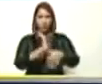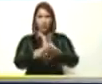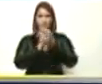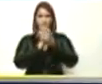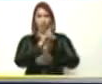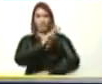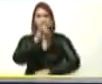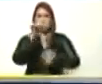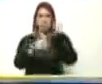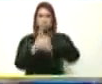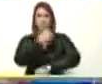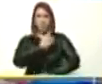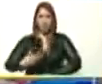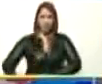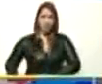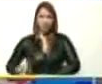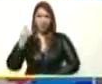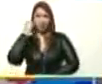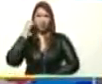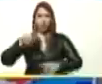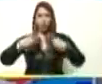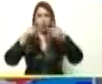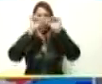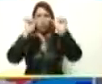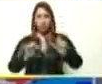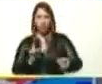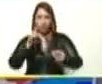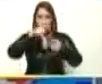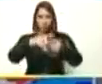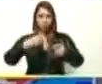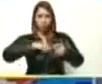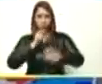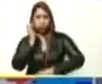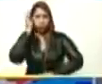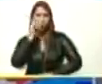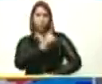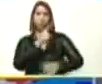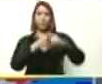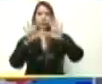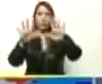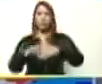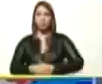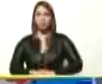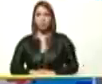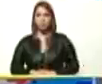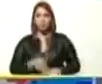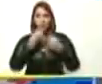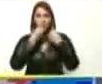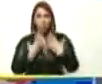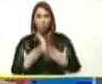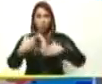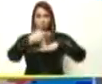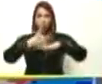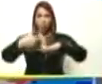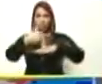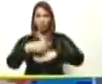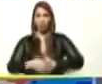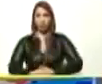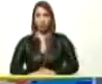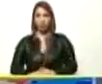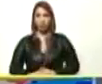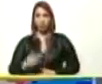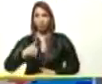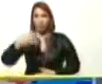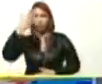vicepresidenta a este nuevo sistema que vamos a crear del 1x10 del buen gobierno yo